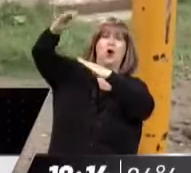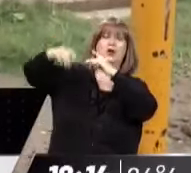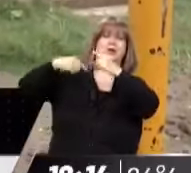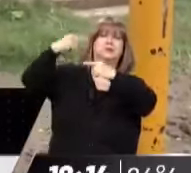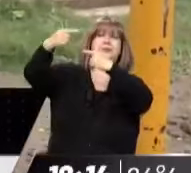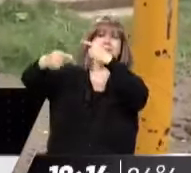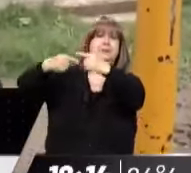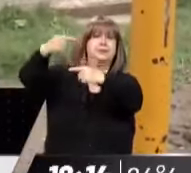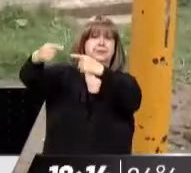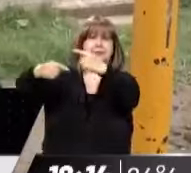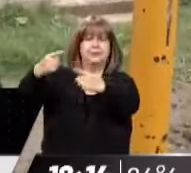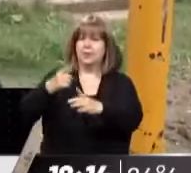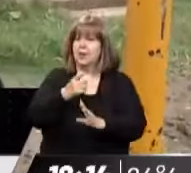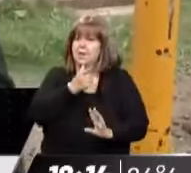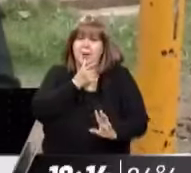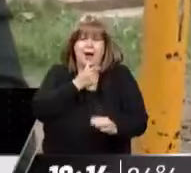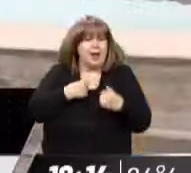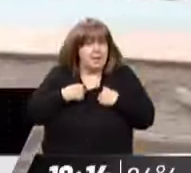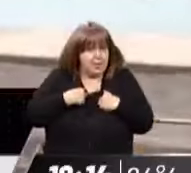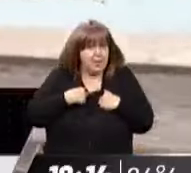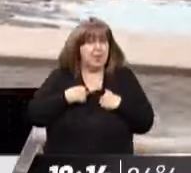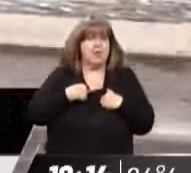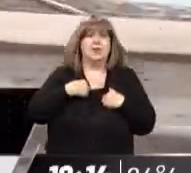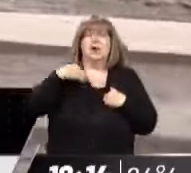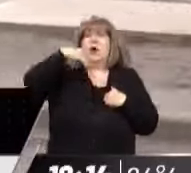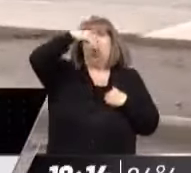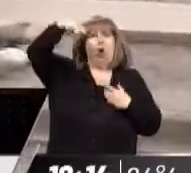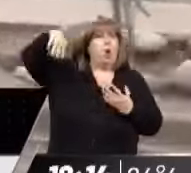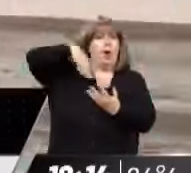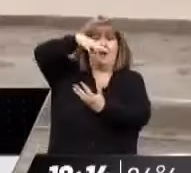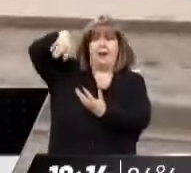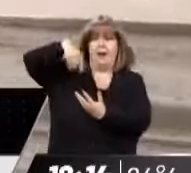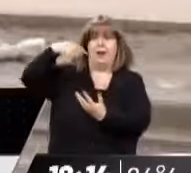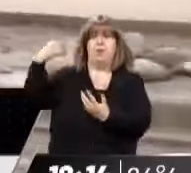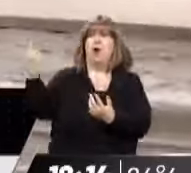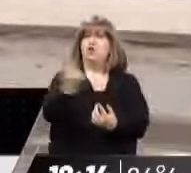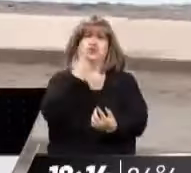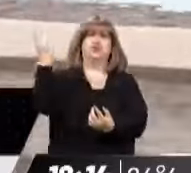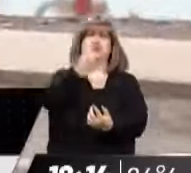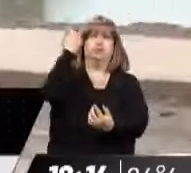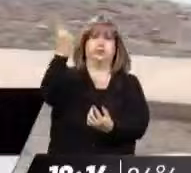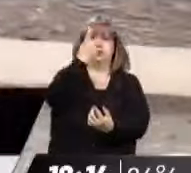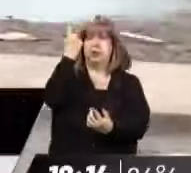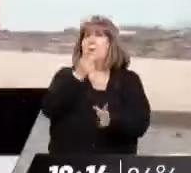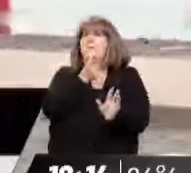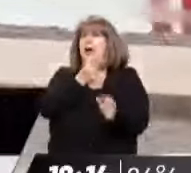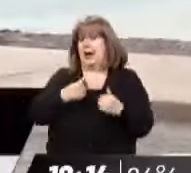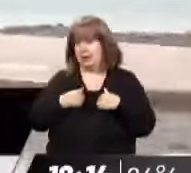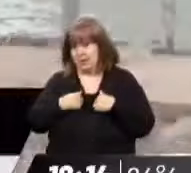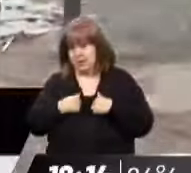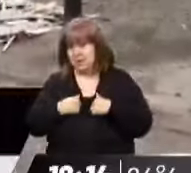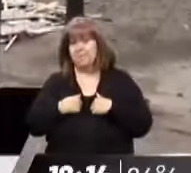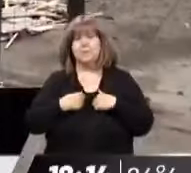fue un huracán, porque ha sido terrible. Por el comentario de la municipalidad, el bajo de